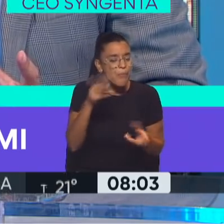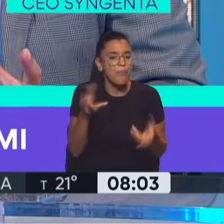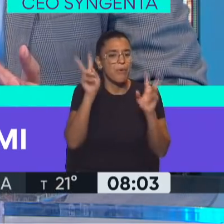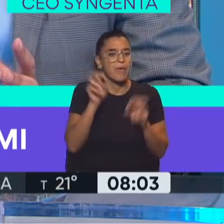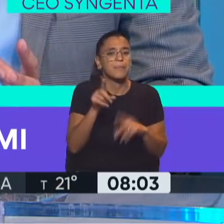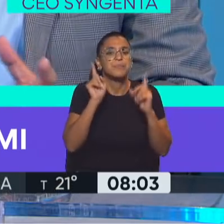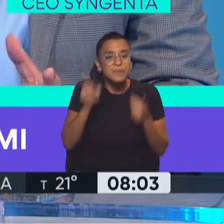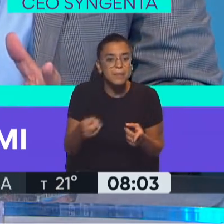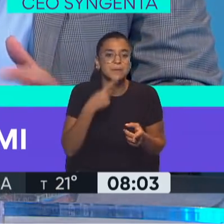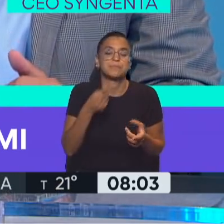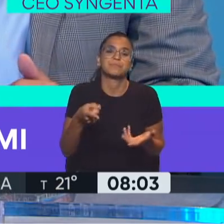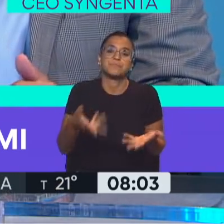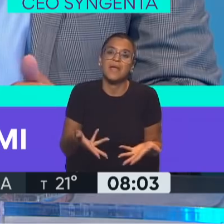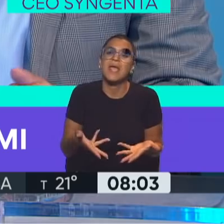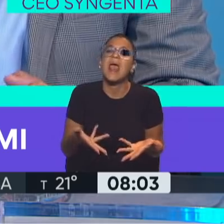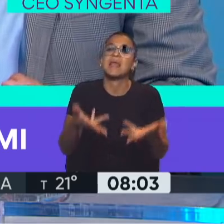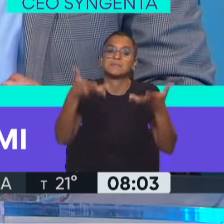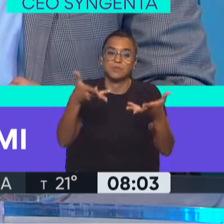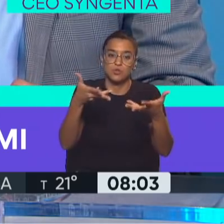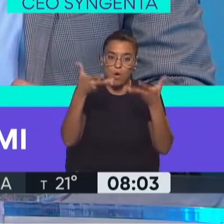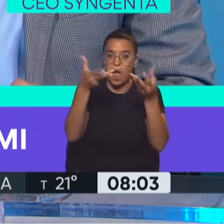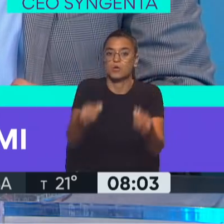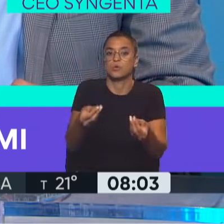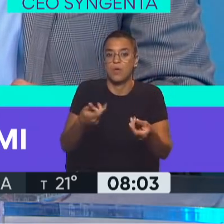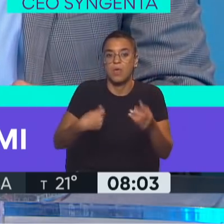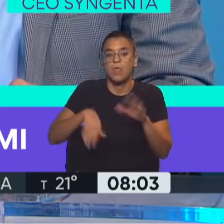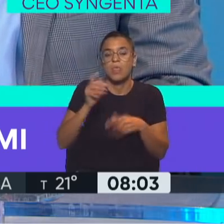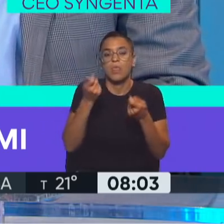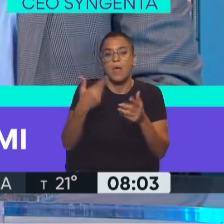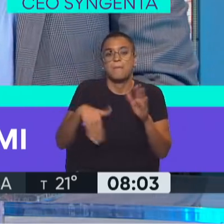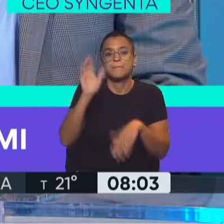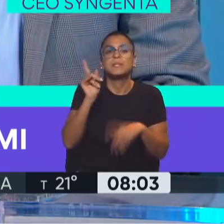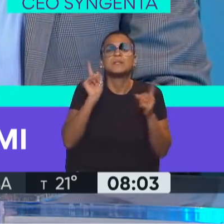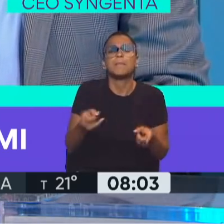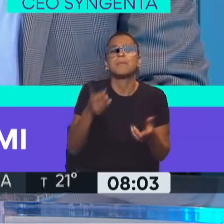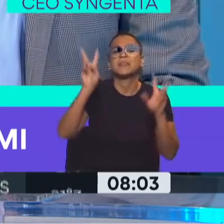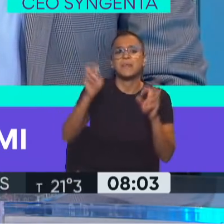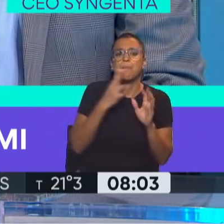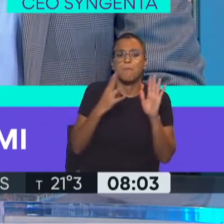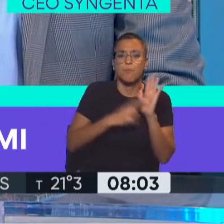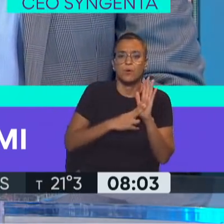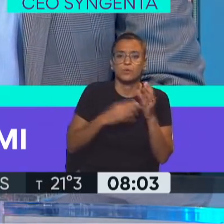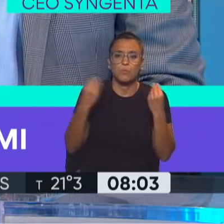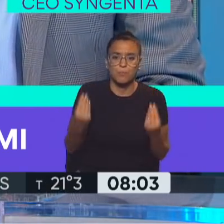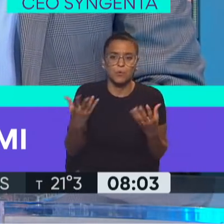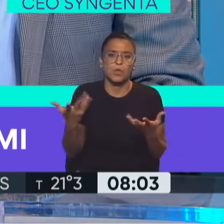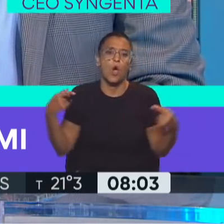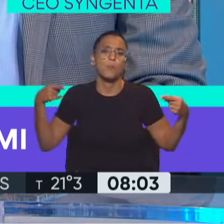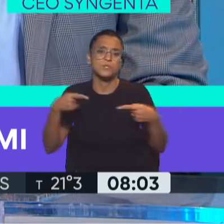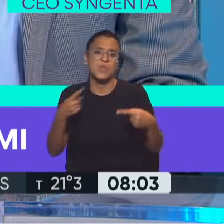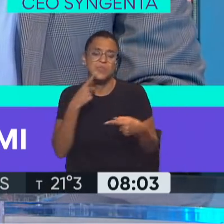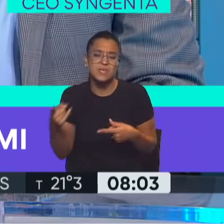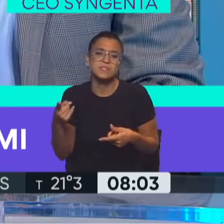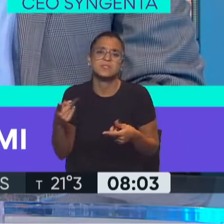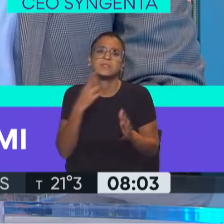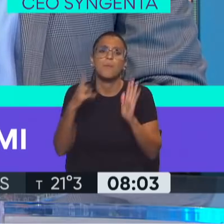de que el crecimiento va a ayudar a generar mayores cambios en materia impositiva porque bueno se suele hablar desde la oposición de no